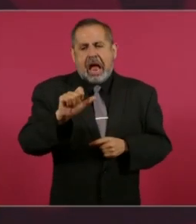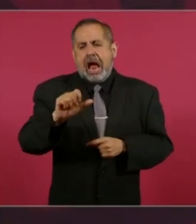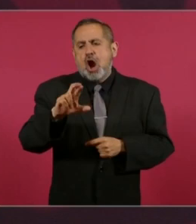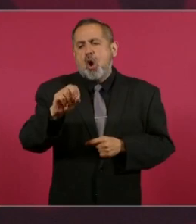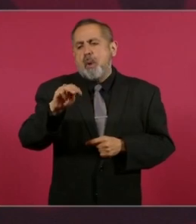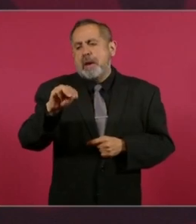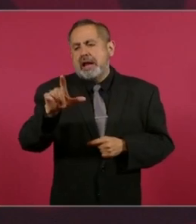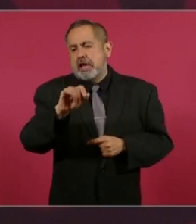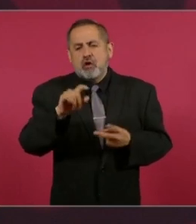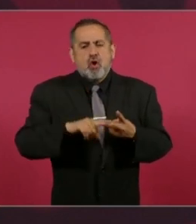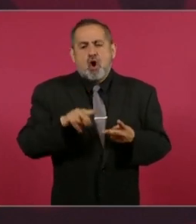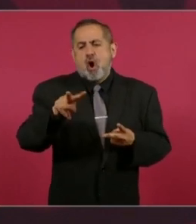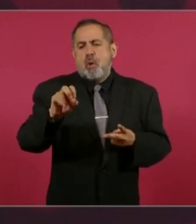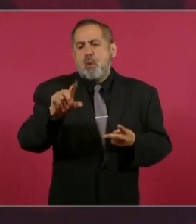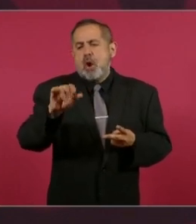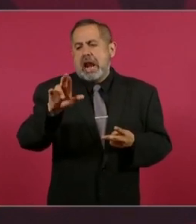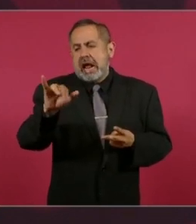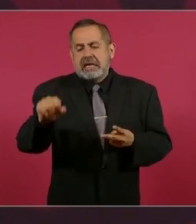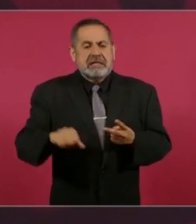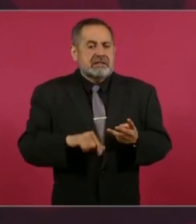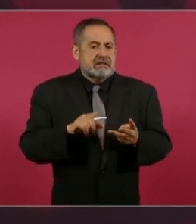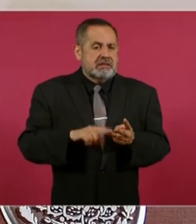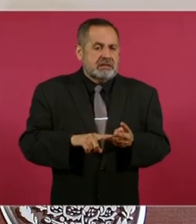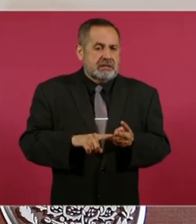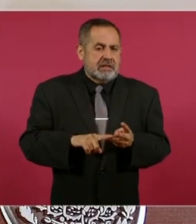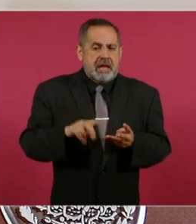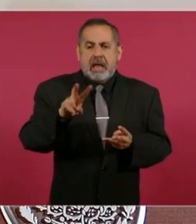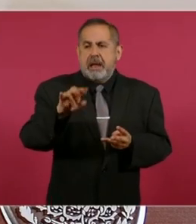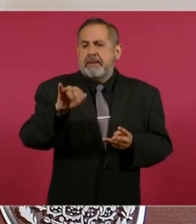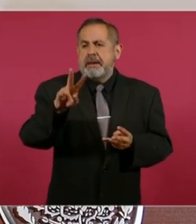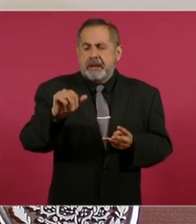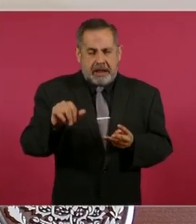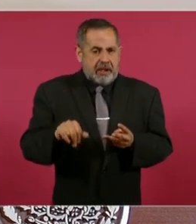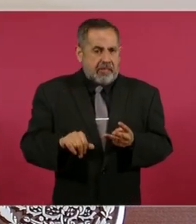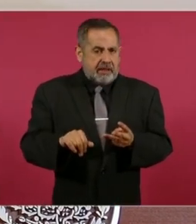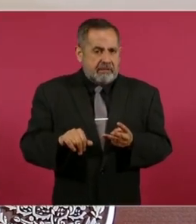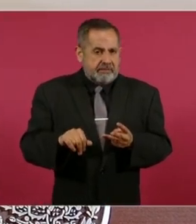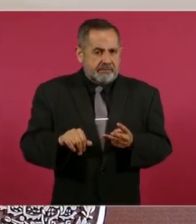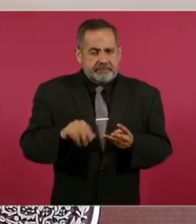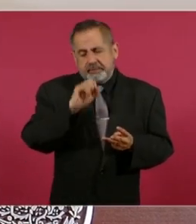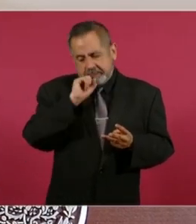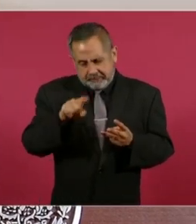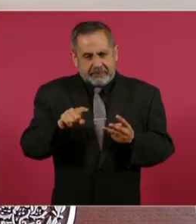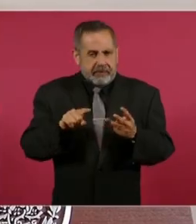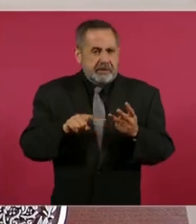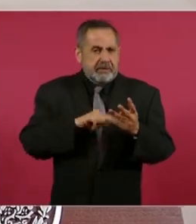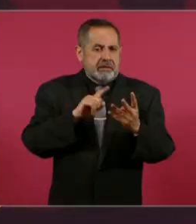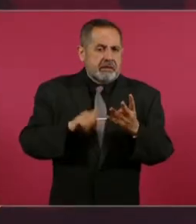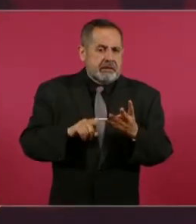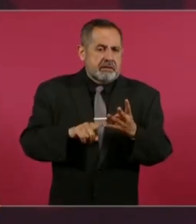Aeroméxico, Volari y Viva, incluyendo